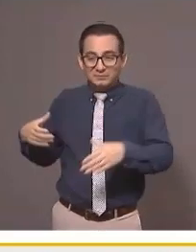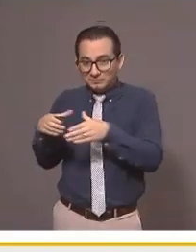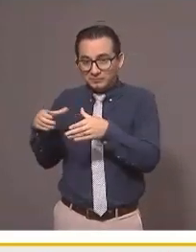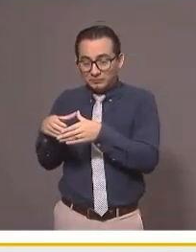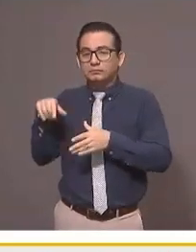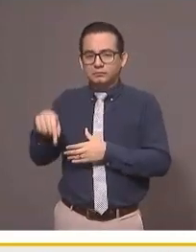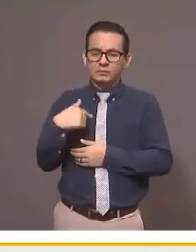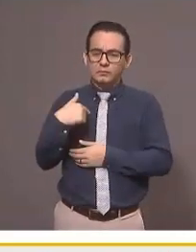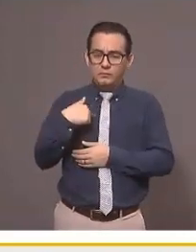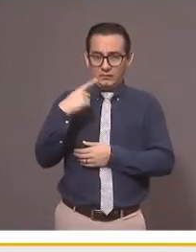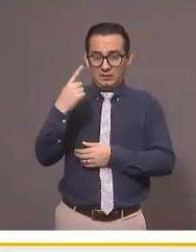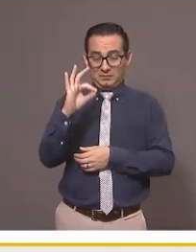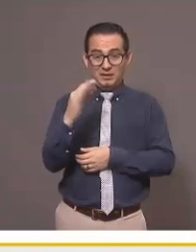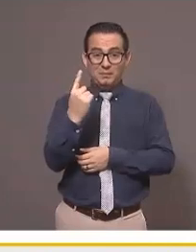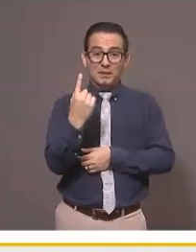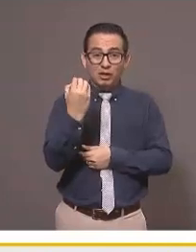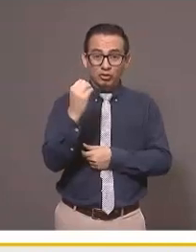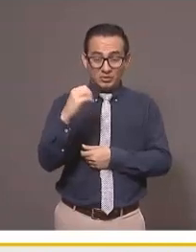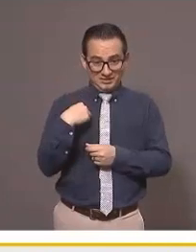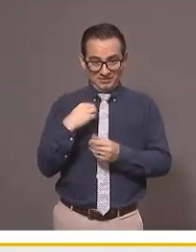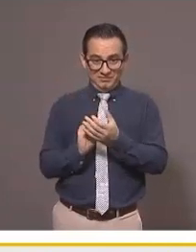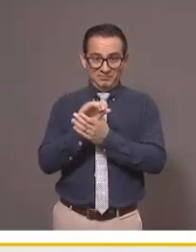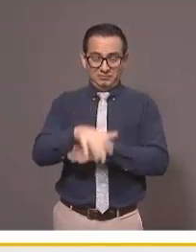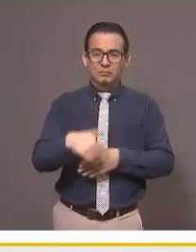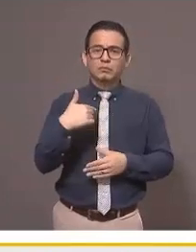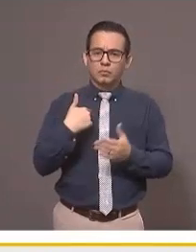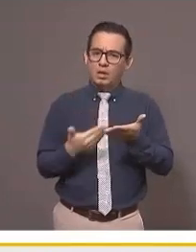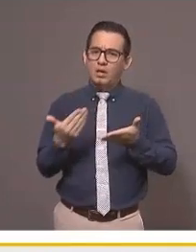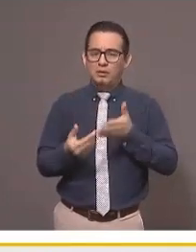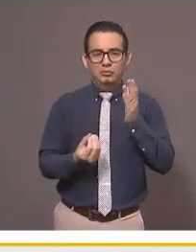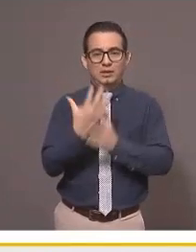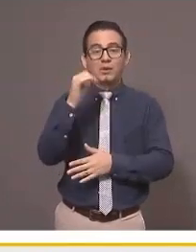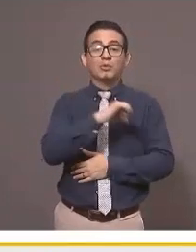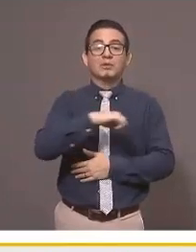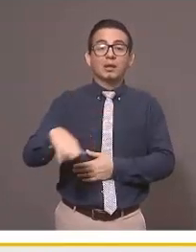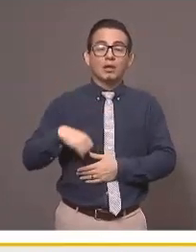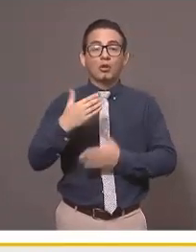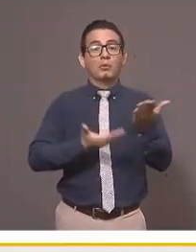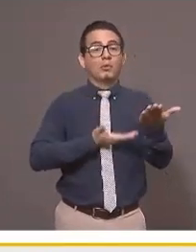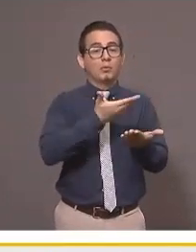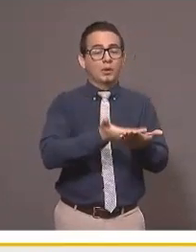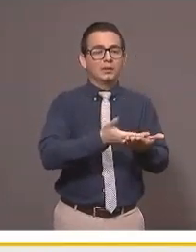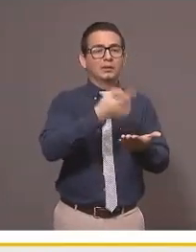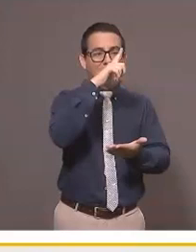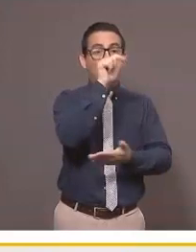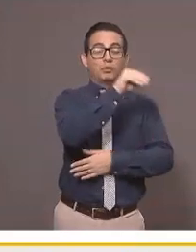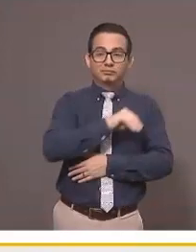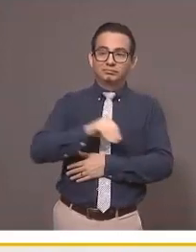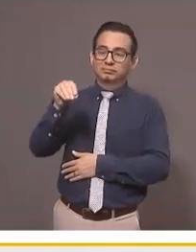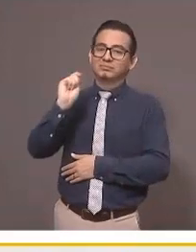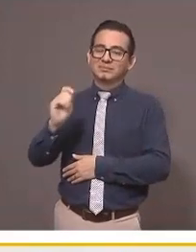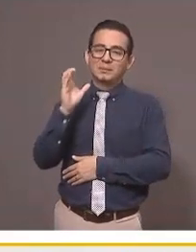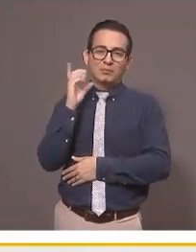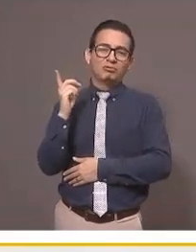partir del primero de octubre estaremos enviando una iniciativa al pleno del ayuntamiento para que después vaya al congreso del estado de jalisco